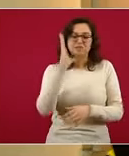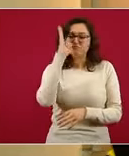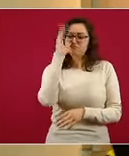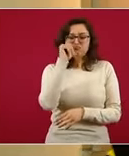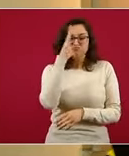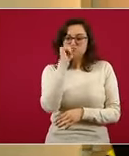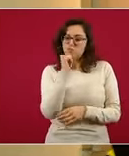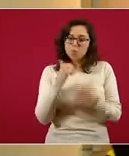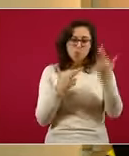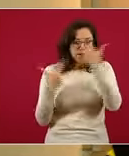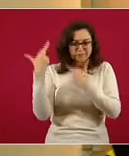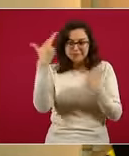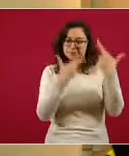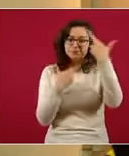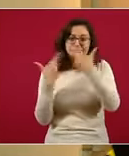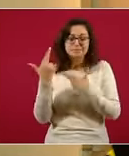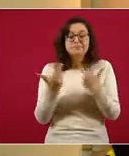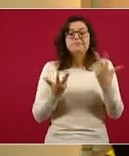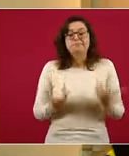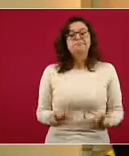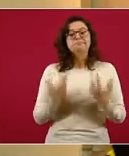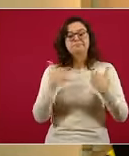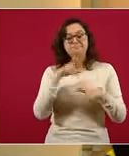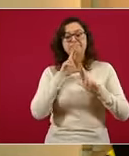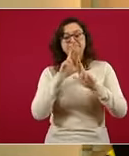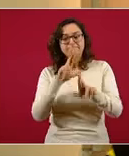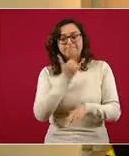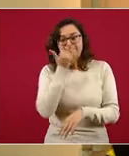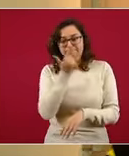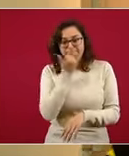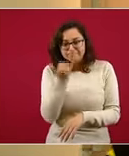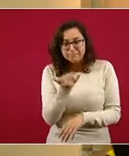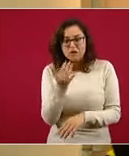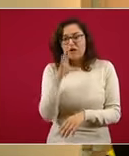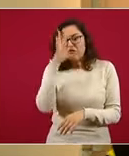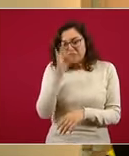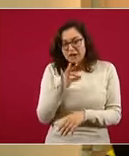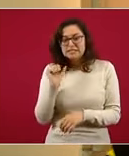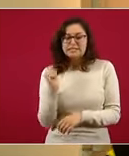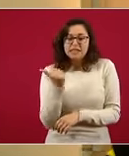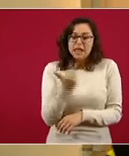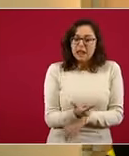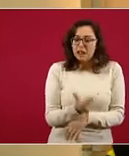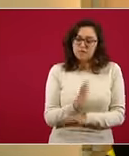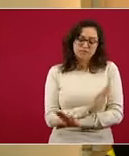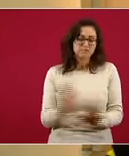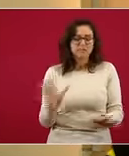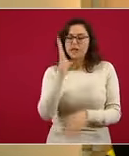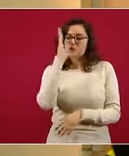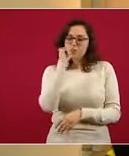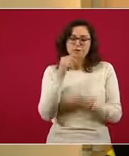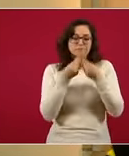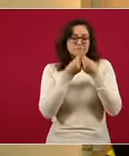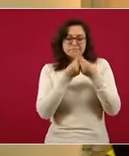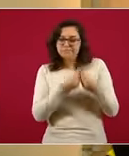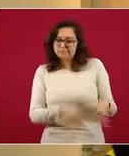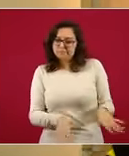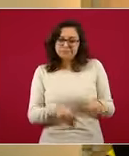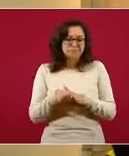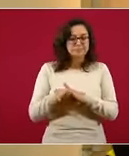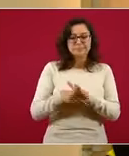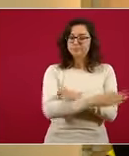un, valga la redundancia, en un resultado erróneo, probablemente un falso positivo o un falso negativo. Se decide